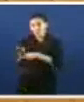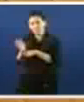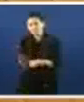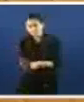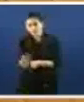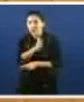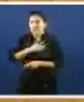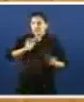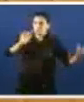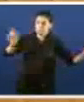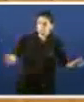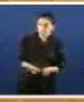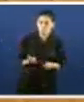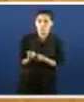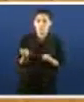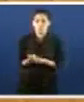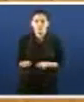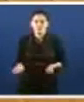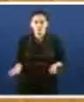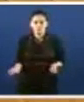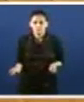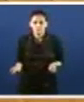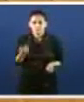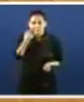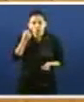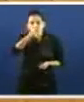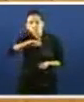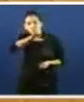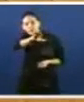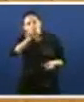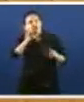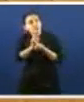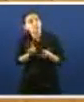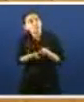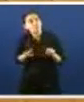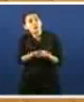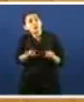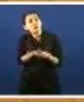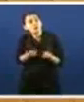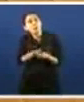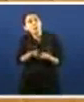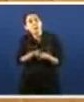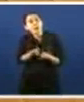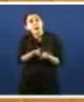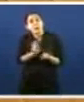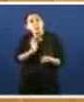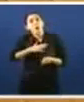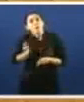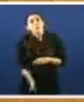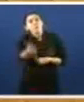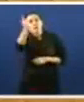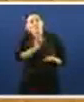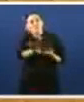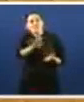reducir traballadores E miren este país non está para permitirse ningún solo despido máis Este